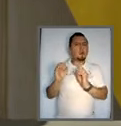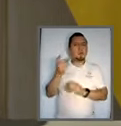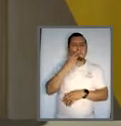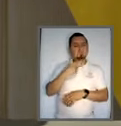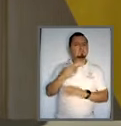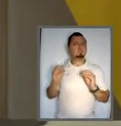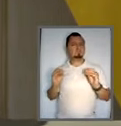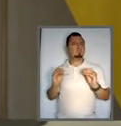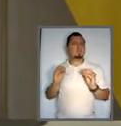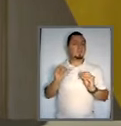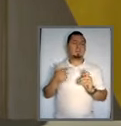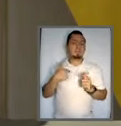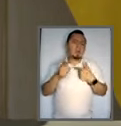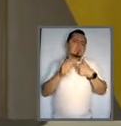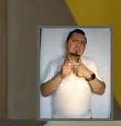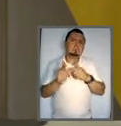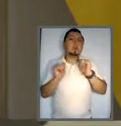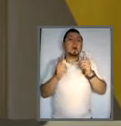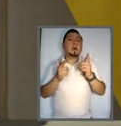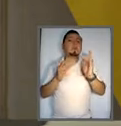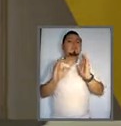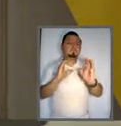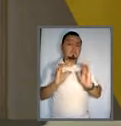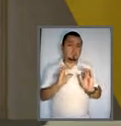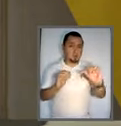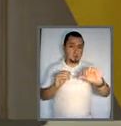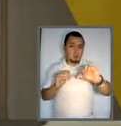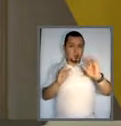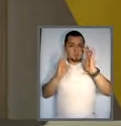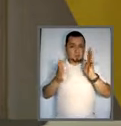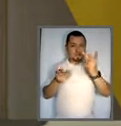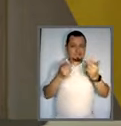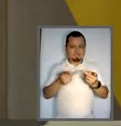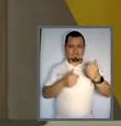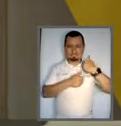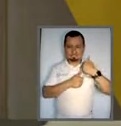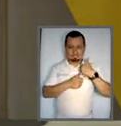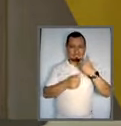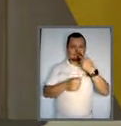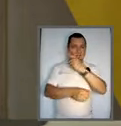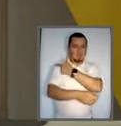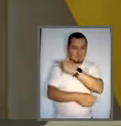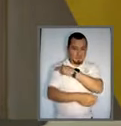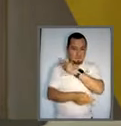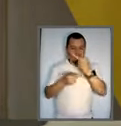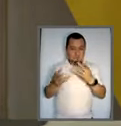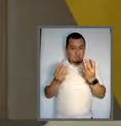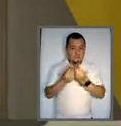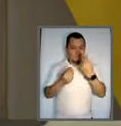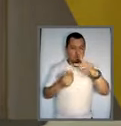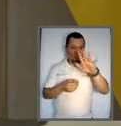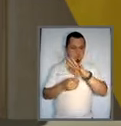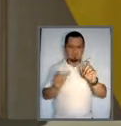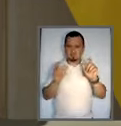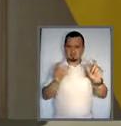Entonces, pues nosotros vamos a mantener nuestra comunicación. Hoy estuvieron tanto el Ejército, la Marina como la Guardia en la reunión virtual del Gabinete de